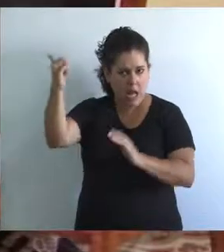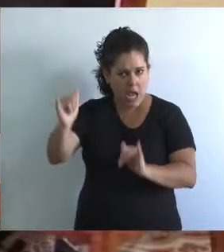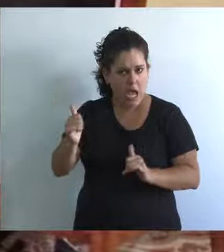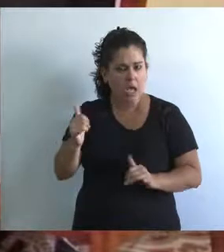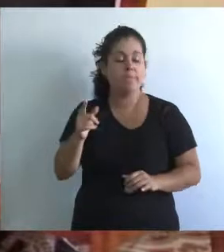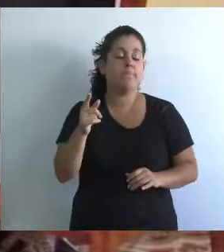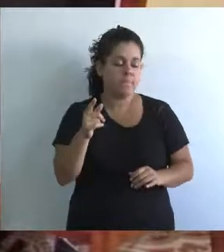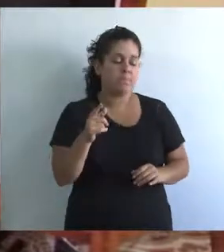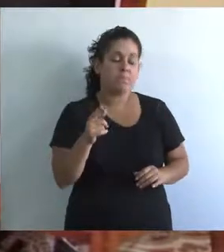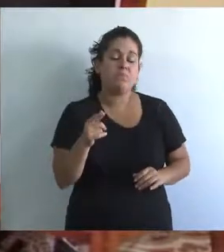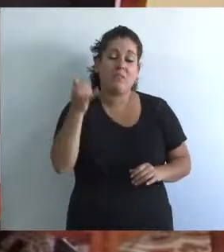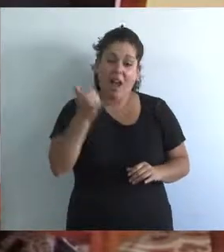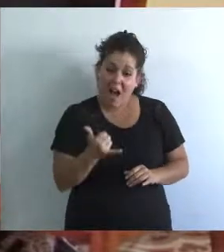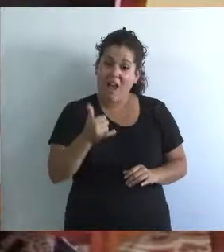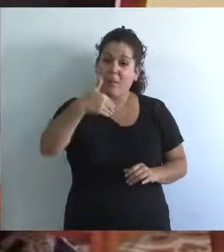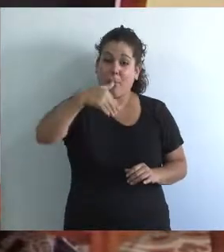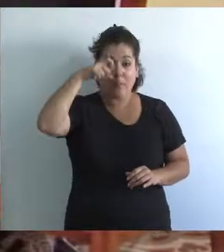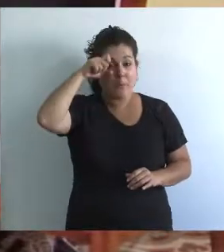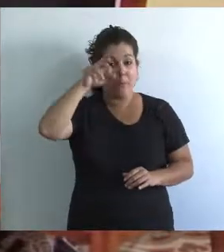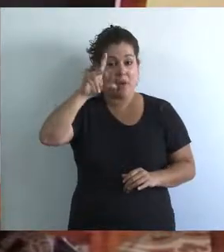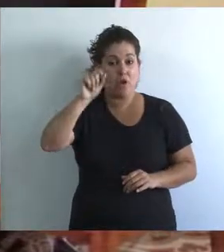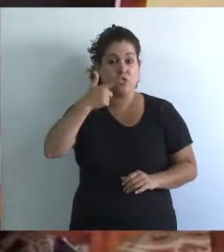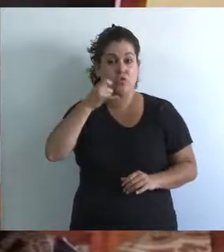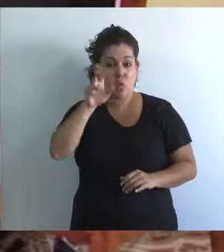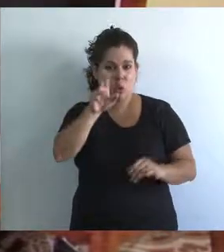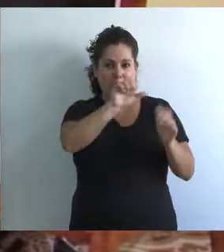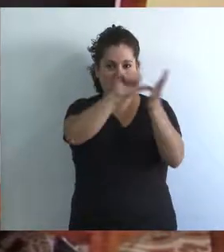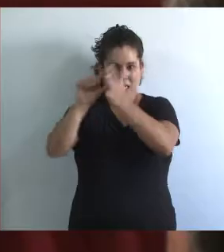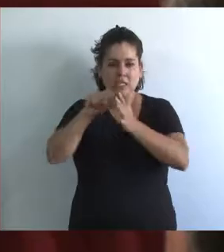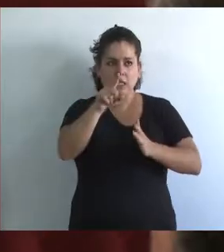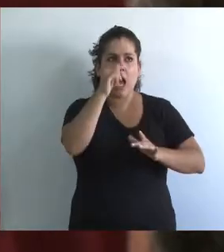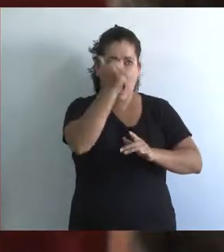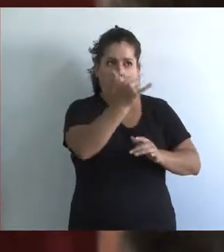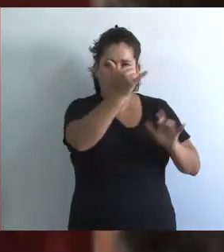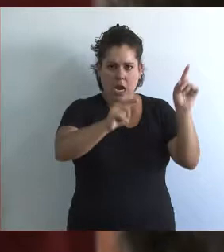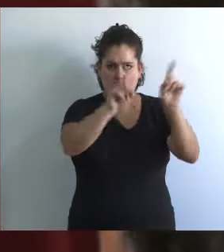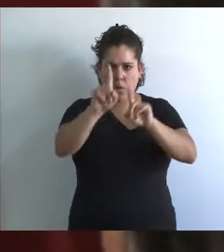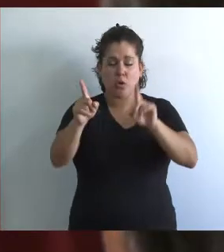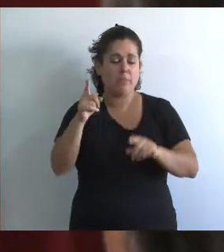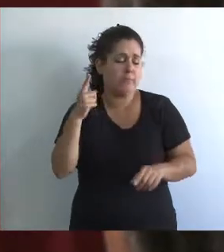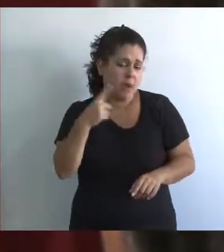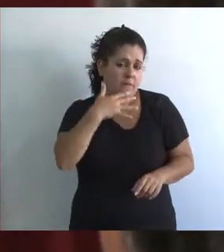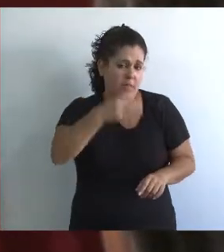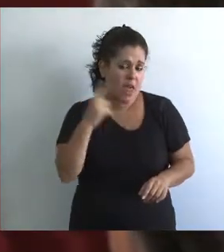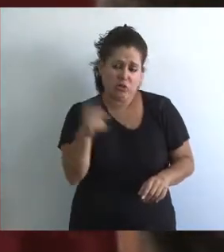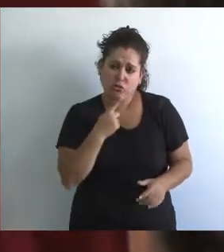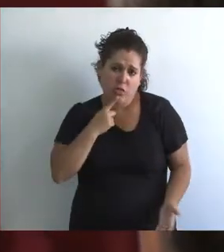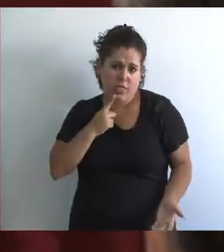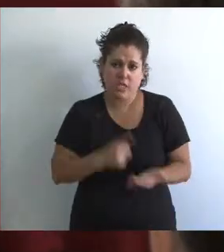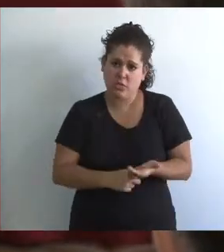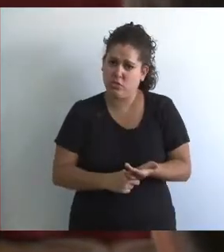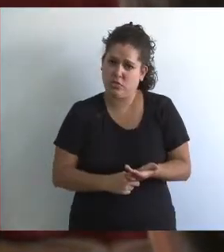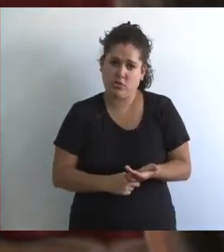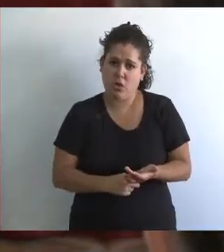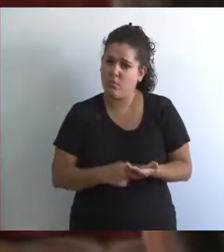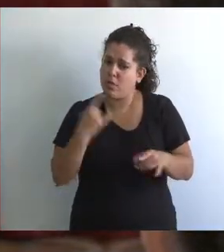Hay un debate en Mercosur, en la UNASUR, hemos participado de hecho en algunas actividades de promover de Cancillería, pero nosotros lo hemos tomado primero con una decisión. Para